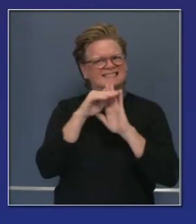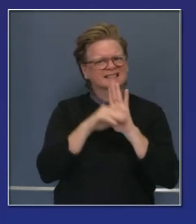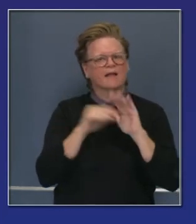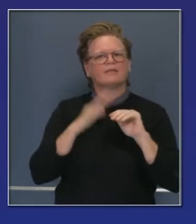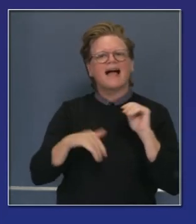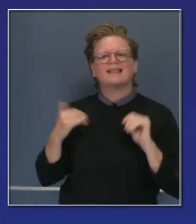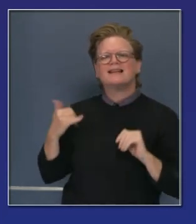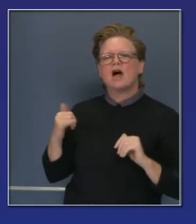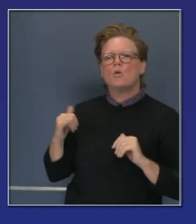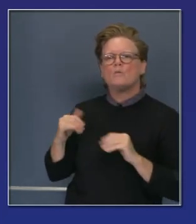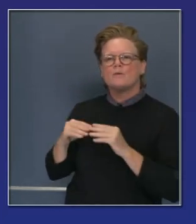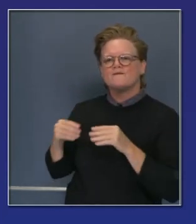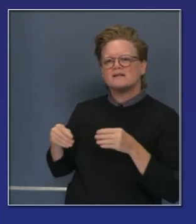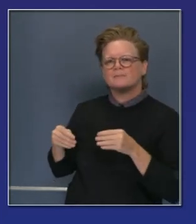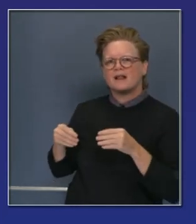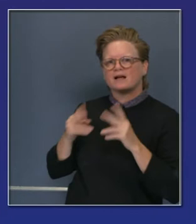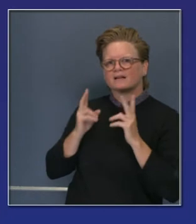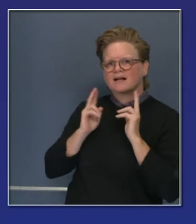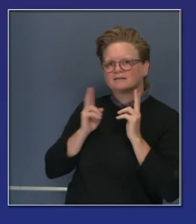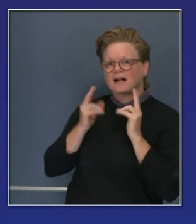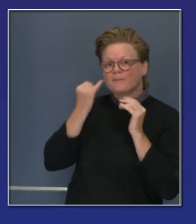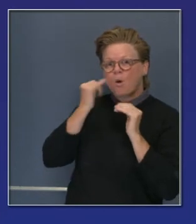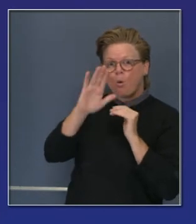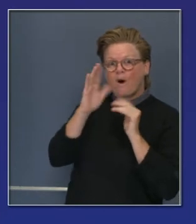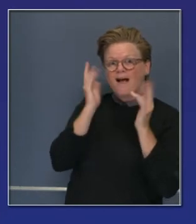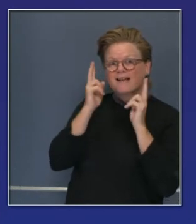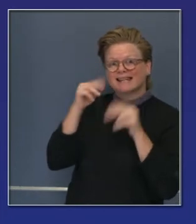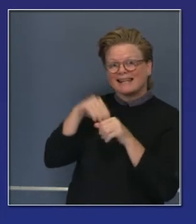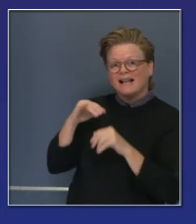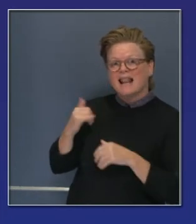salubridad local quieren ser más rígidos,